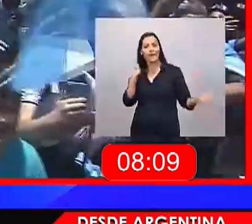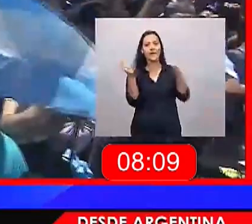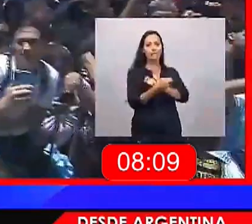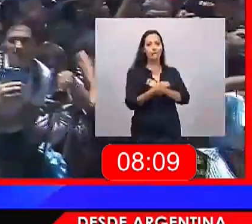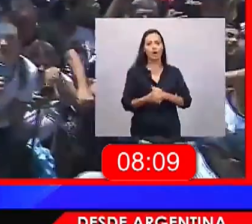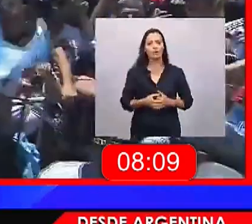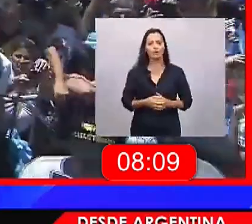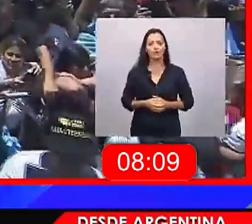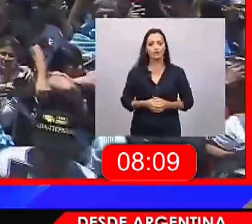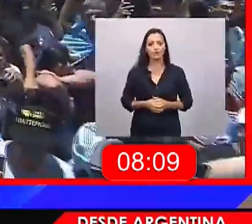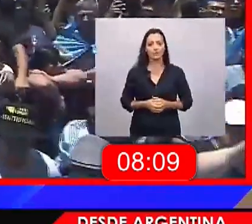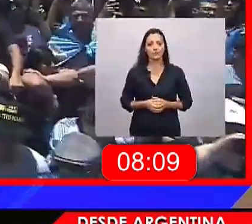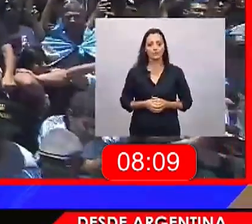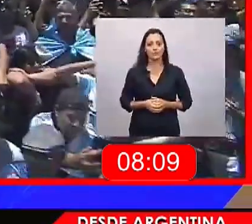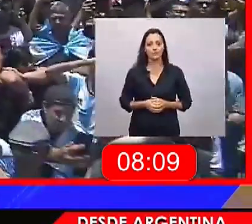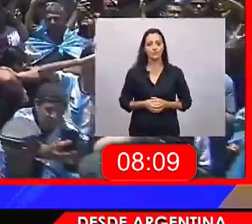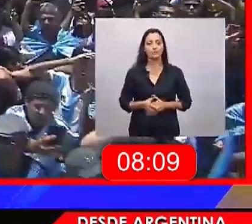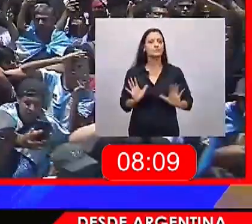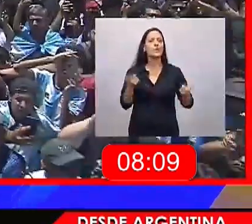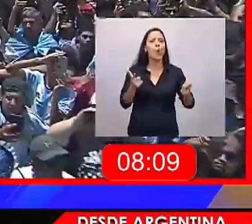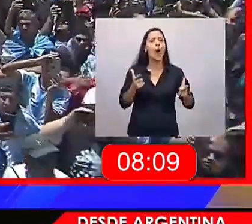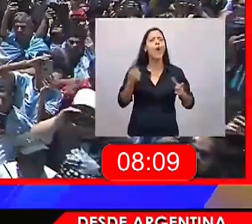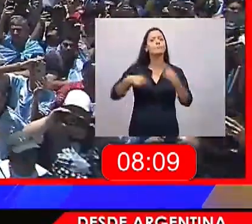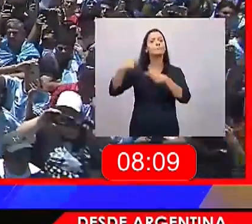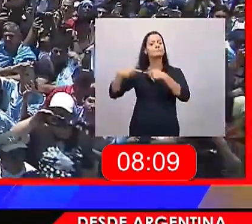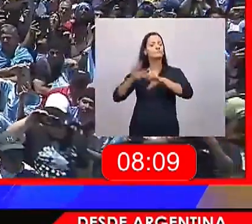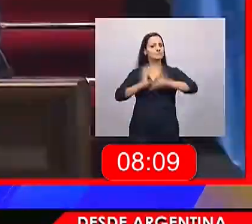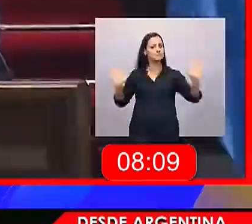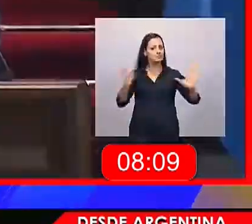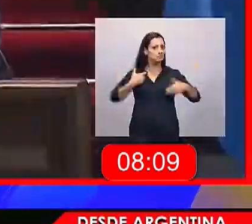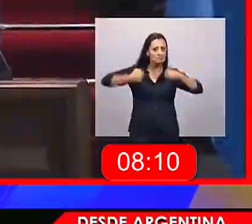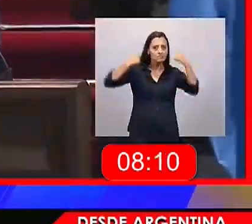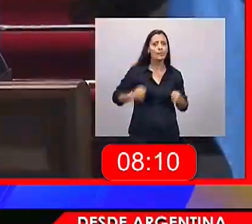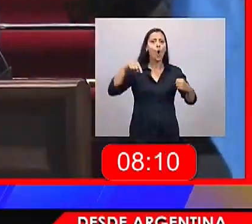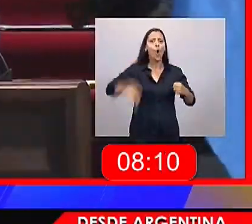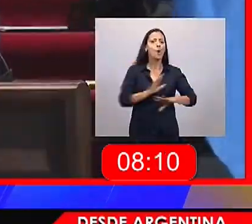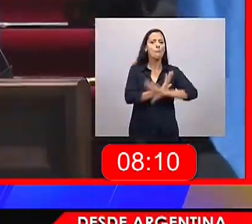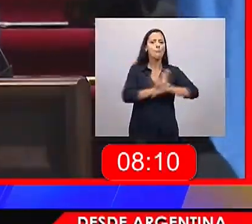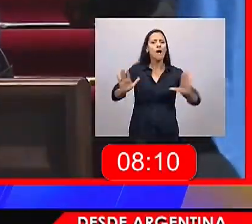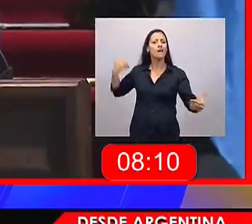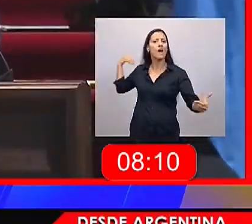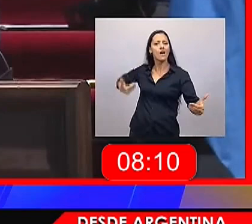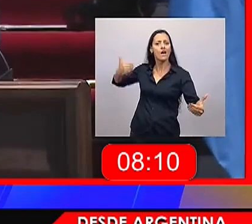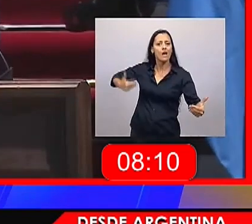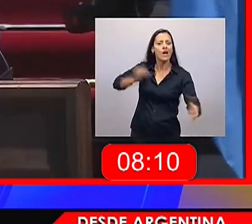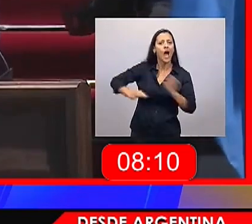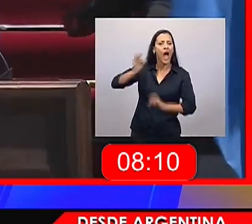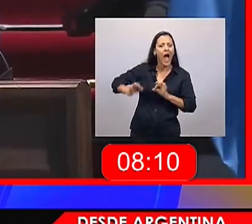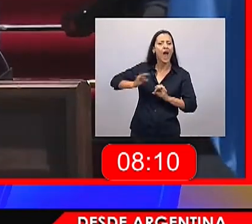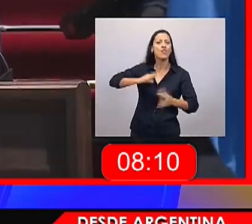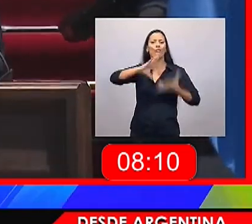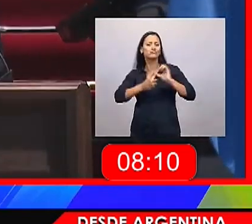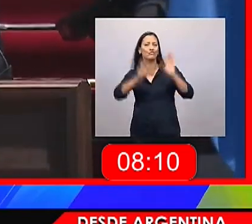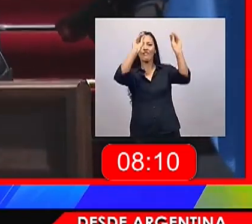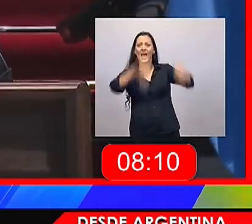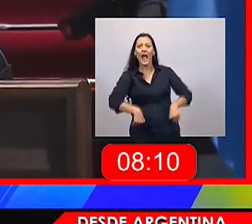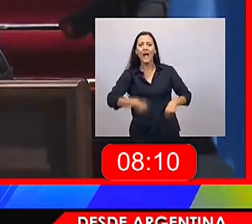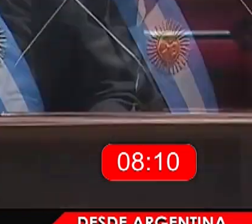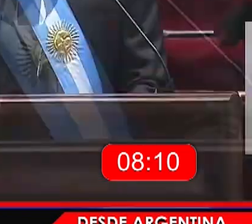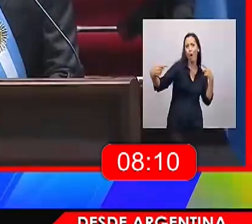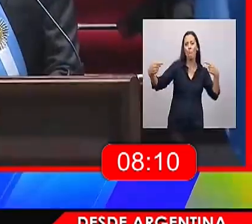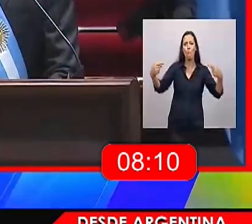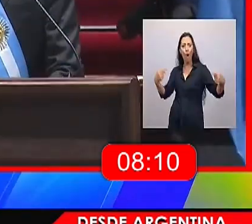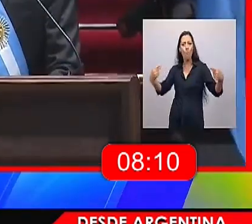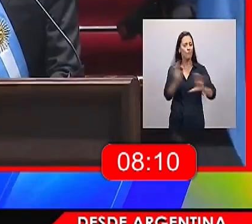menos inmediato, en los subsidios sociales, ¿no? Ahora, Carlos, otro de los temas